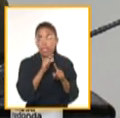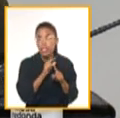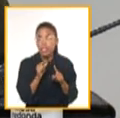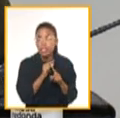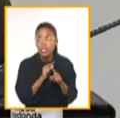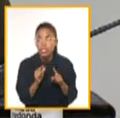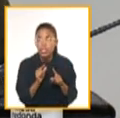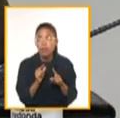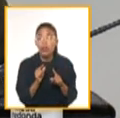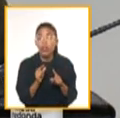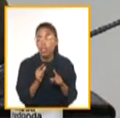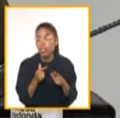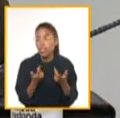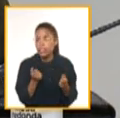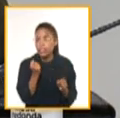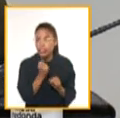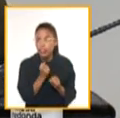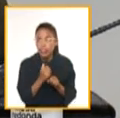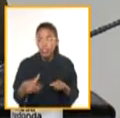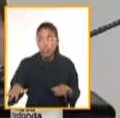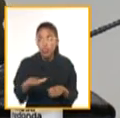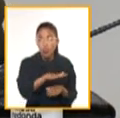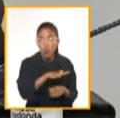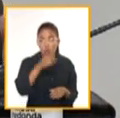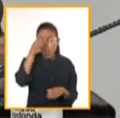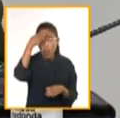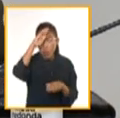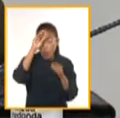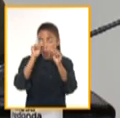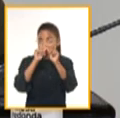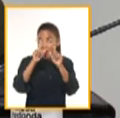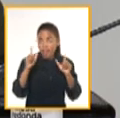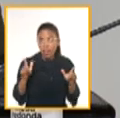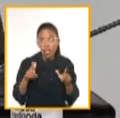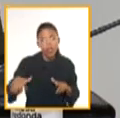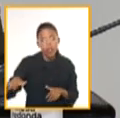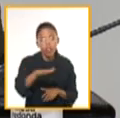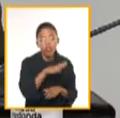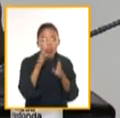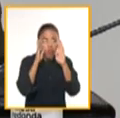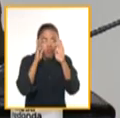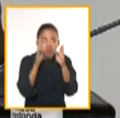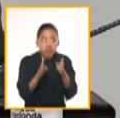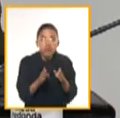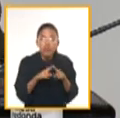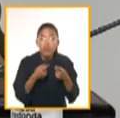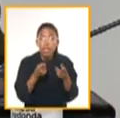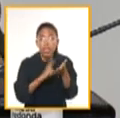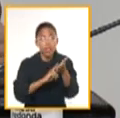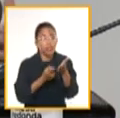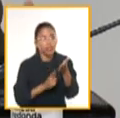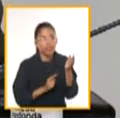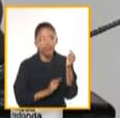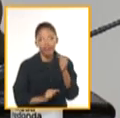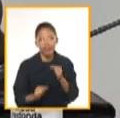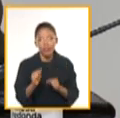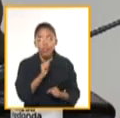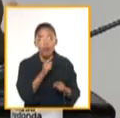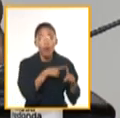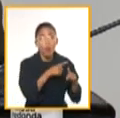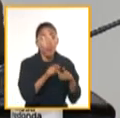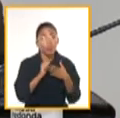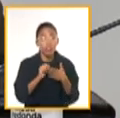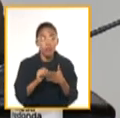a toda la nación, porque además la electricidad es elemento vital para sostener otros